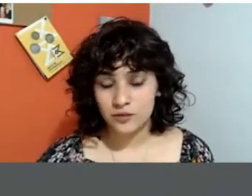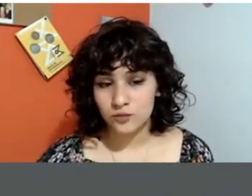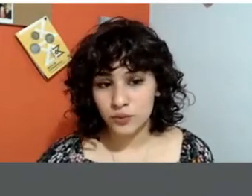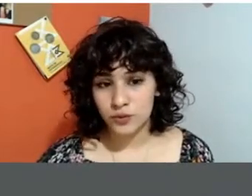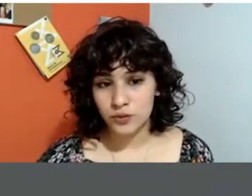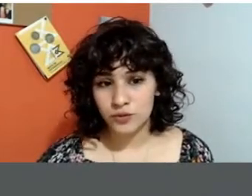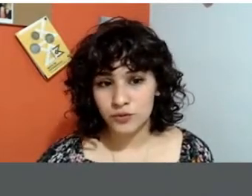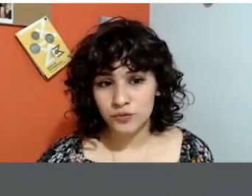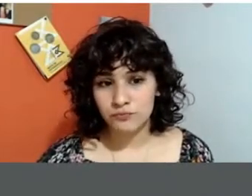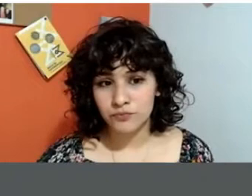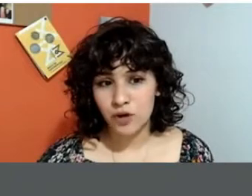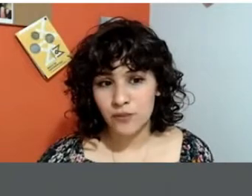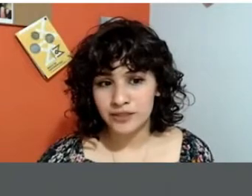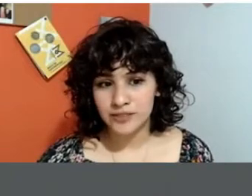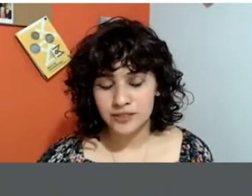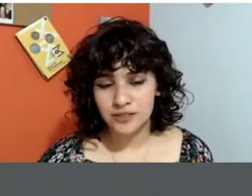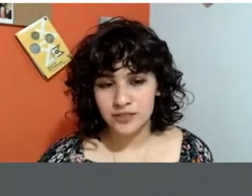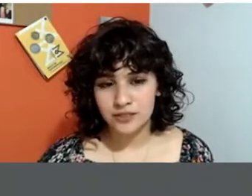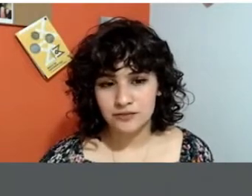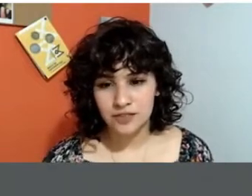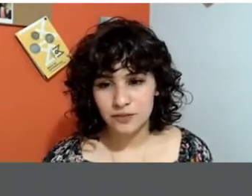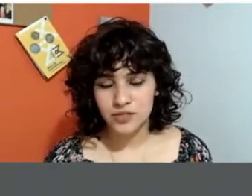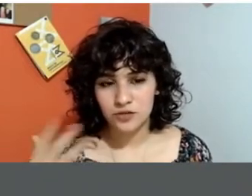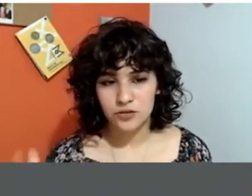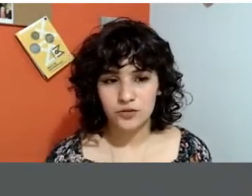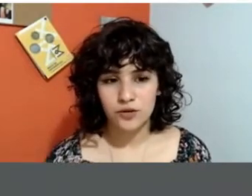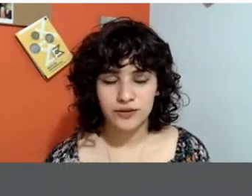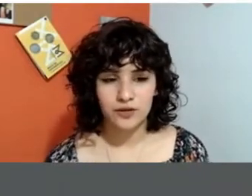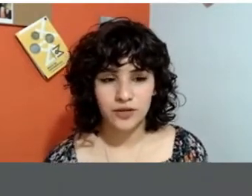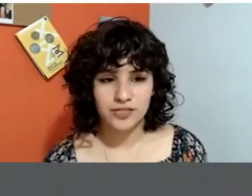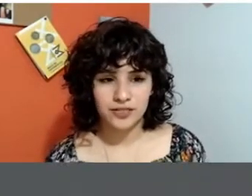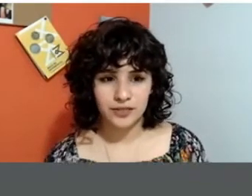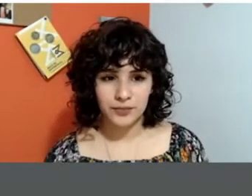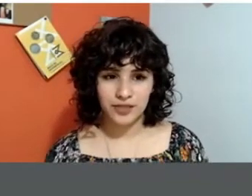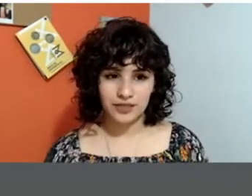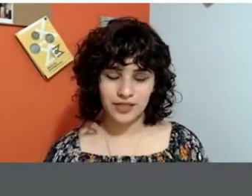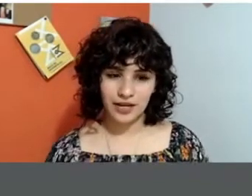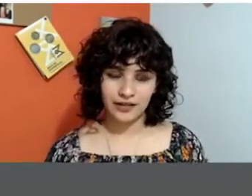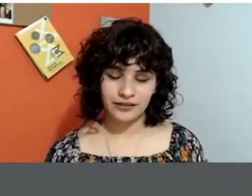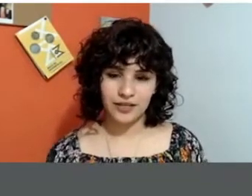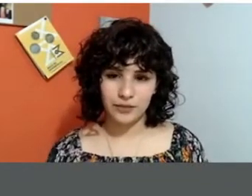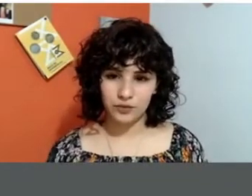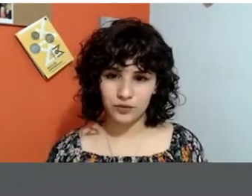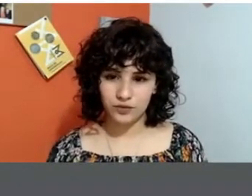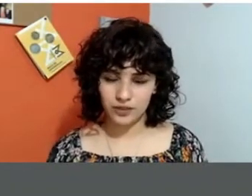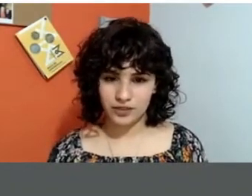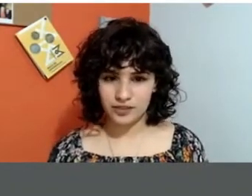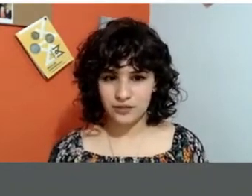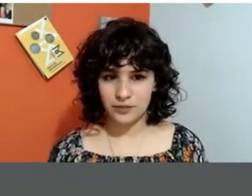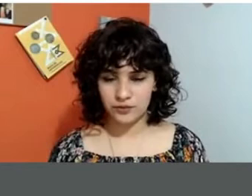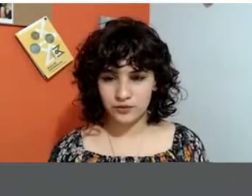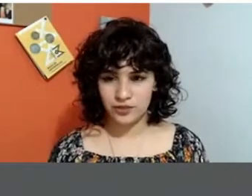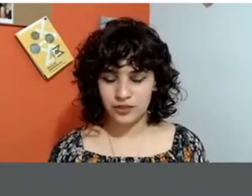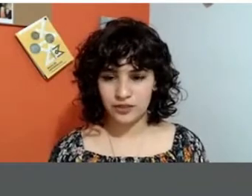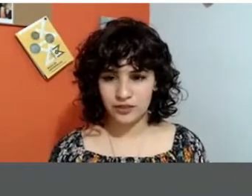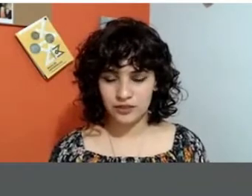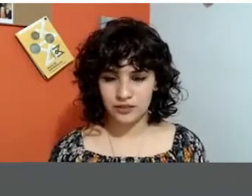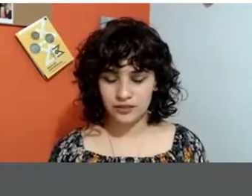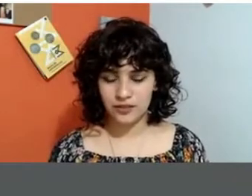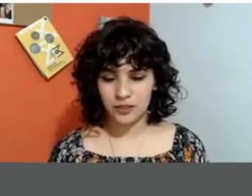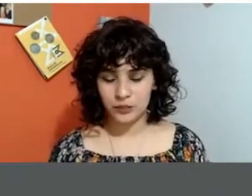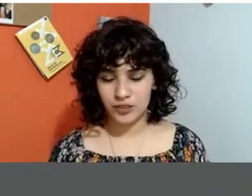Entonces, sí, un poco, nuevamente, si menciono nuevamente lo que es el tema de las cartillas metodológicas y la